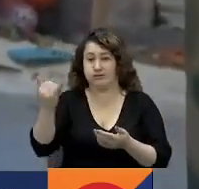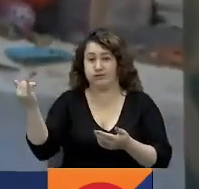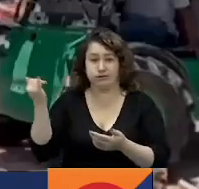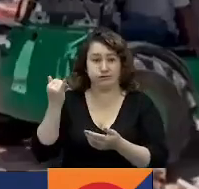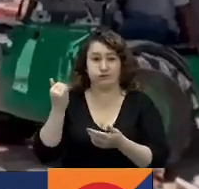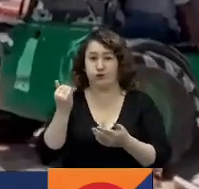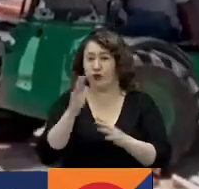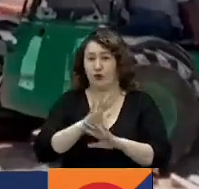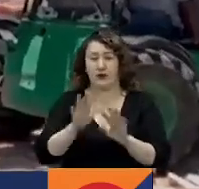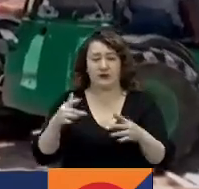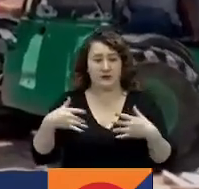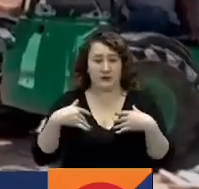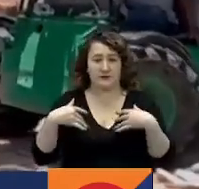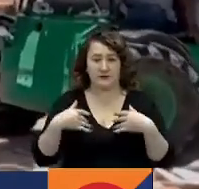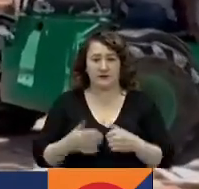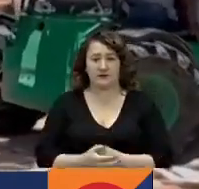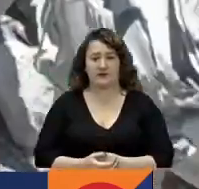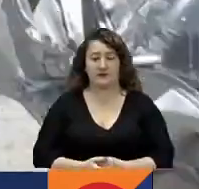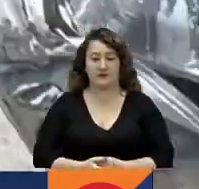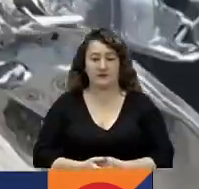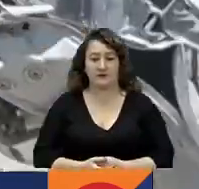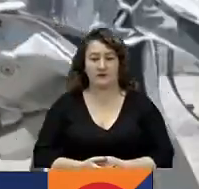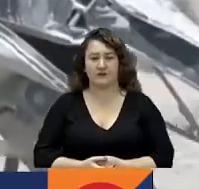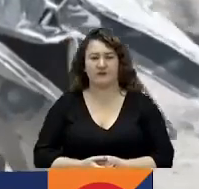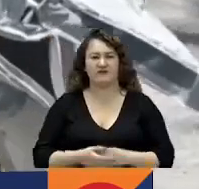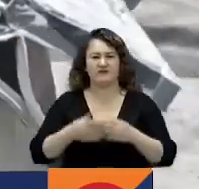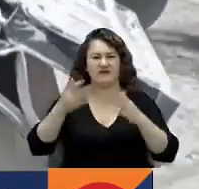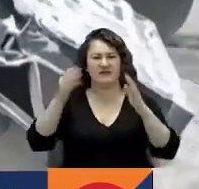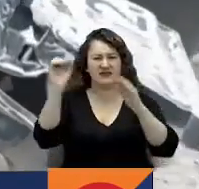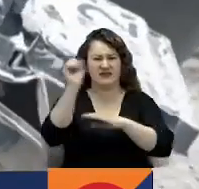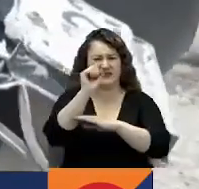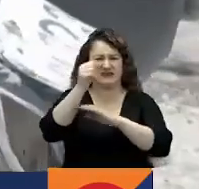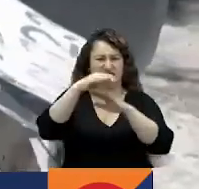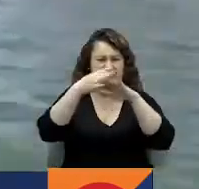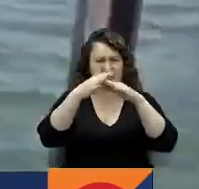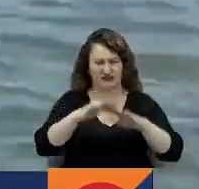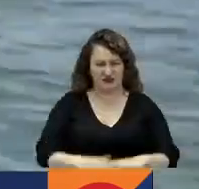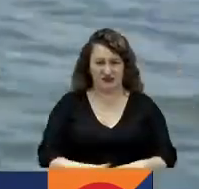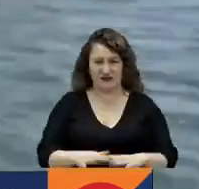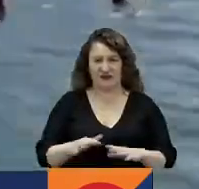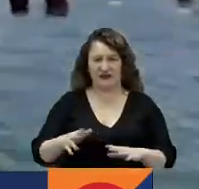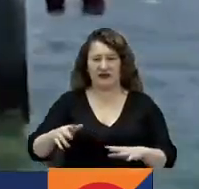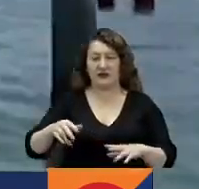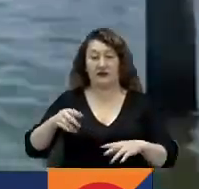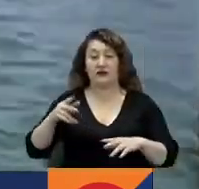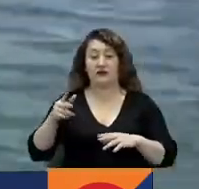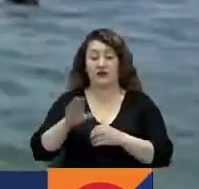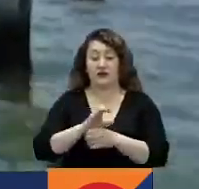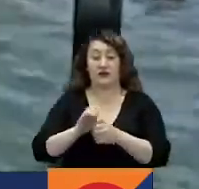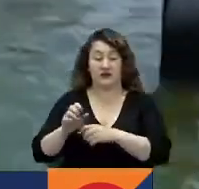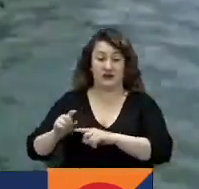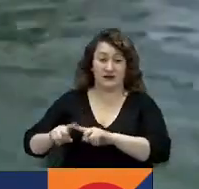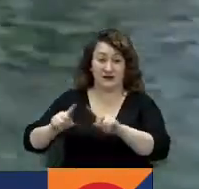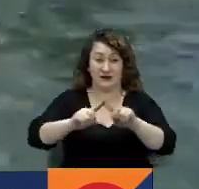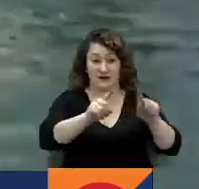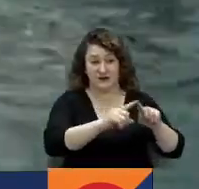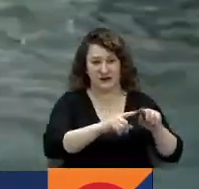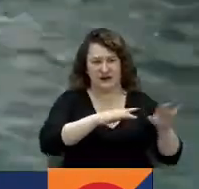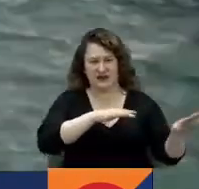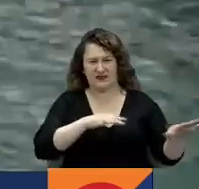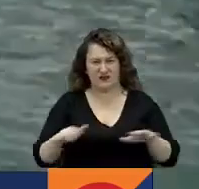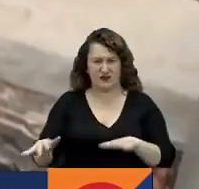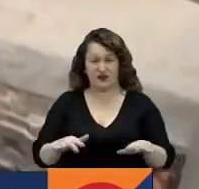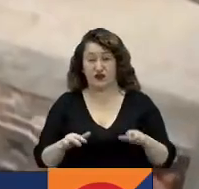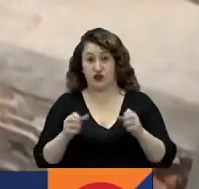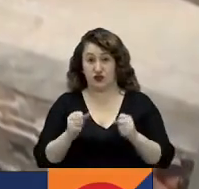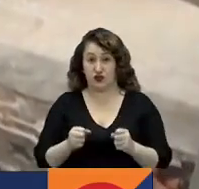de víctimas. Pilas de escombros, vehículos aplastados y un muelle colapsado es lo que se puede ver en varias ciudades. El temblor se sintió en ciudades